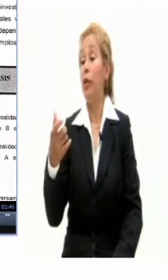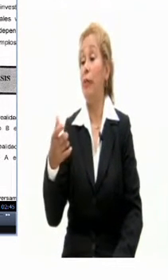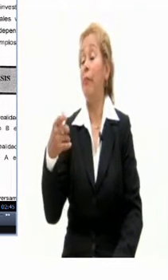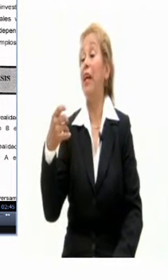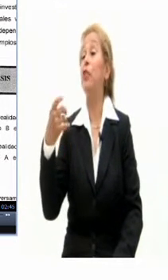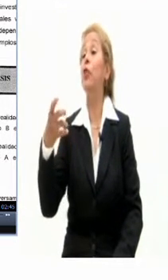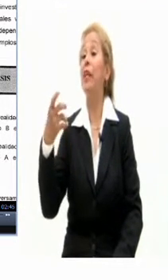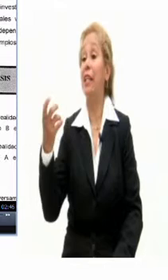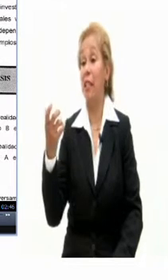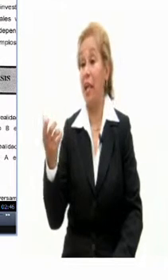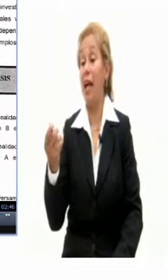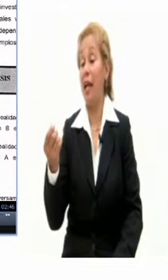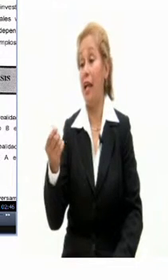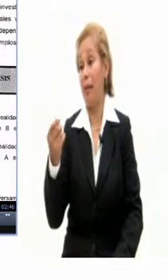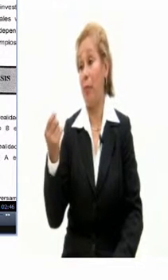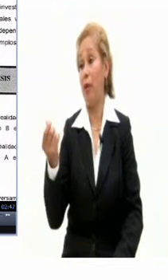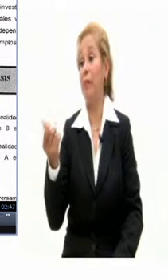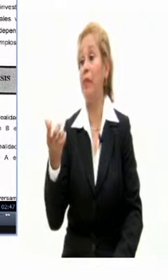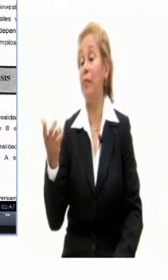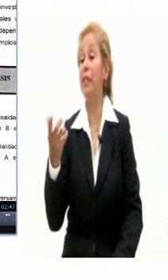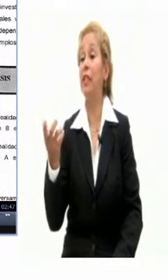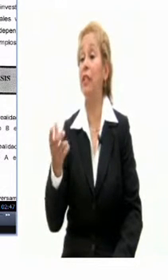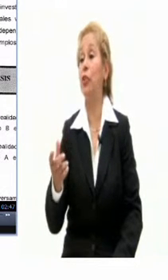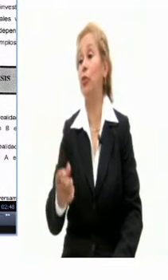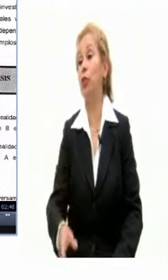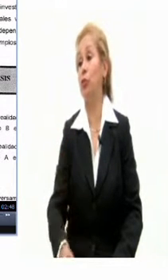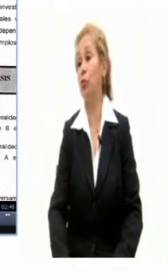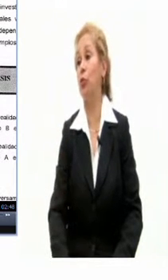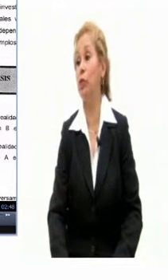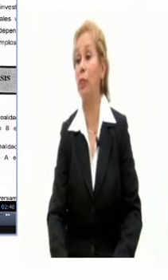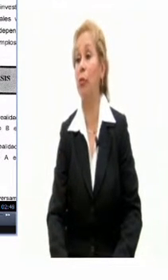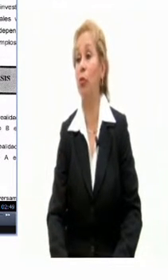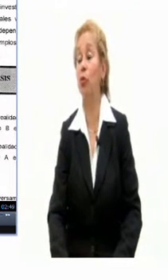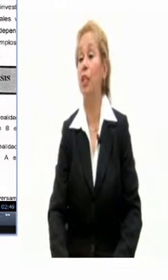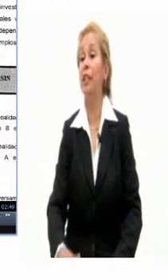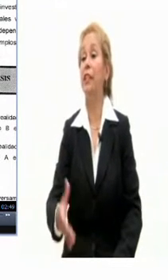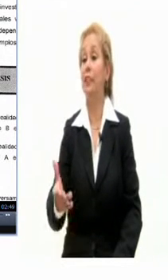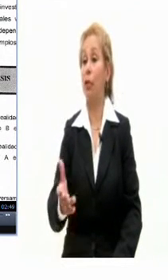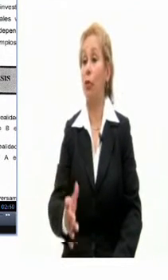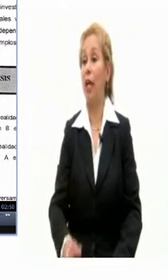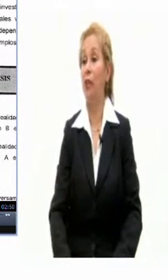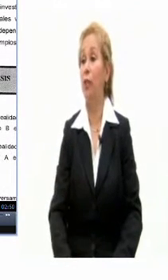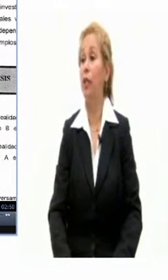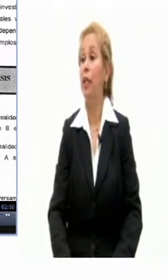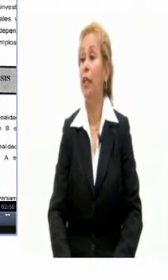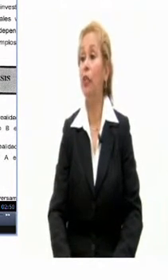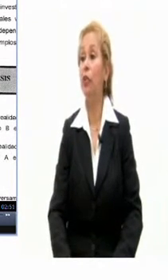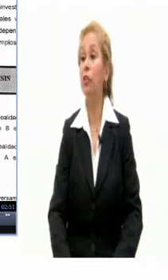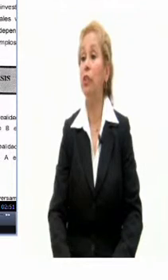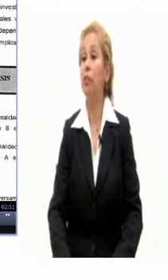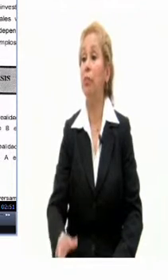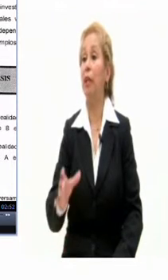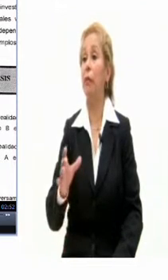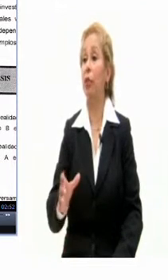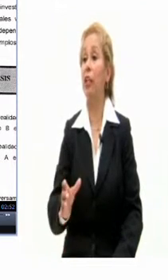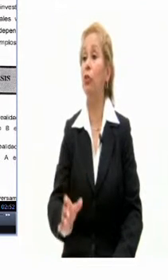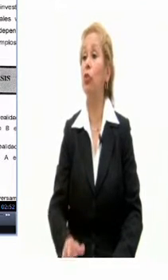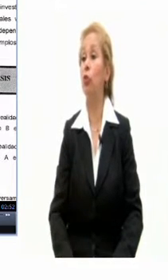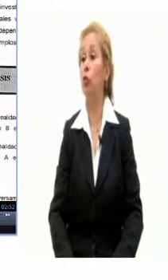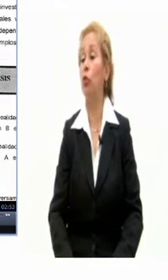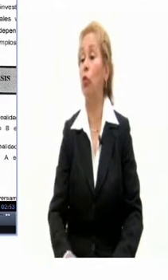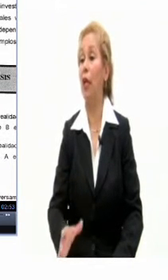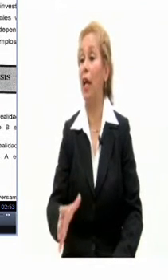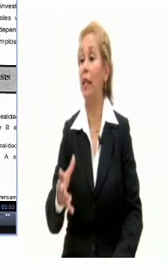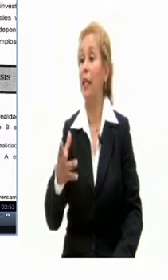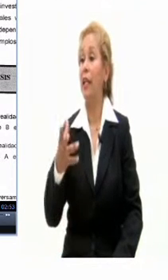consistencia, mayor veracidad al problema de investigación que nosotros estamos desarrollando. Entonces, para